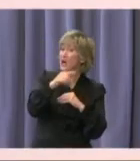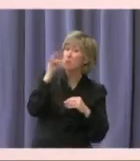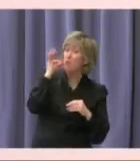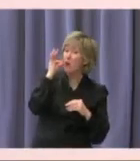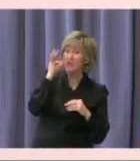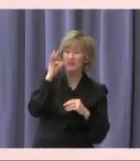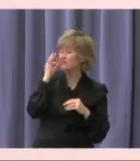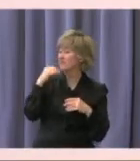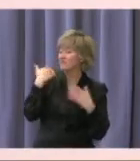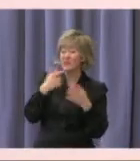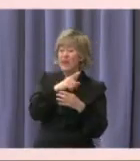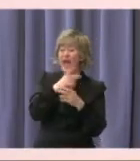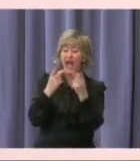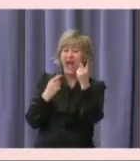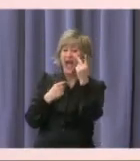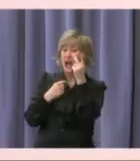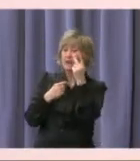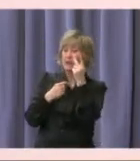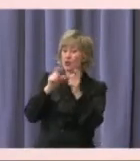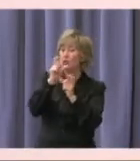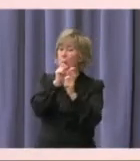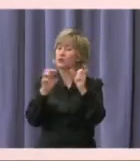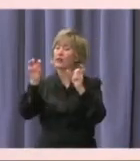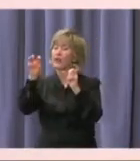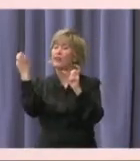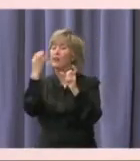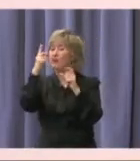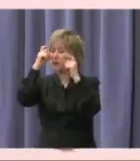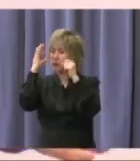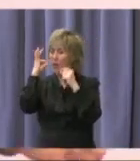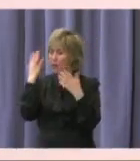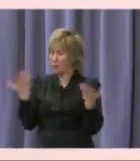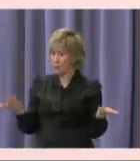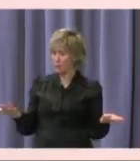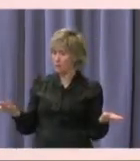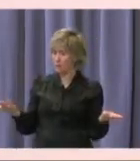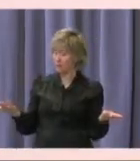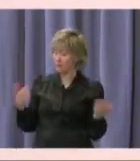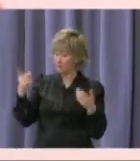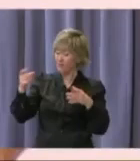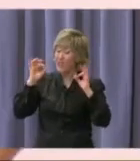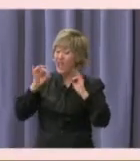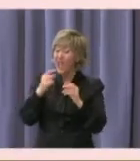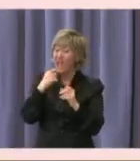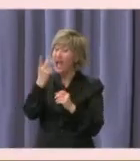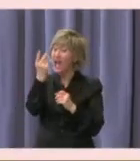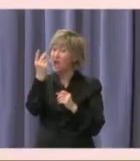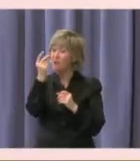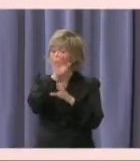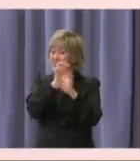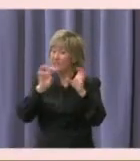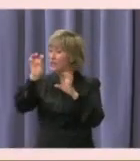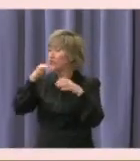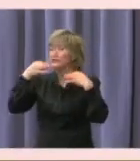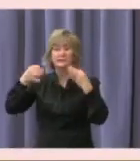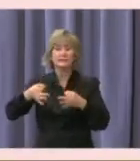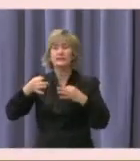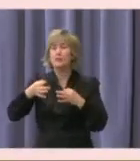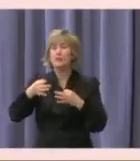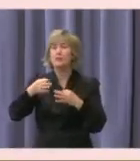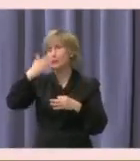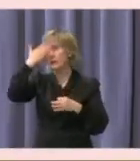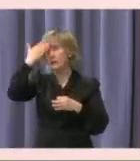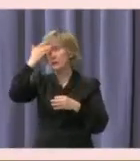apellidos no ponemos foto de mujer? Androcentrismo, el apellido, se ha empleado en el ámbito público donde han estado los